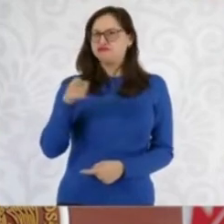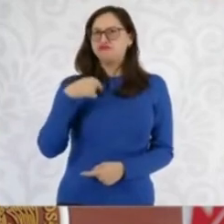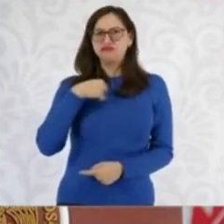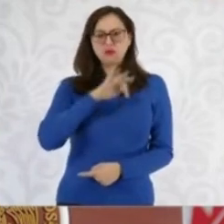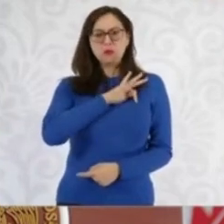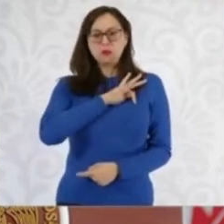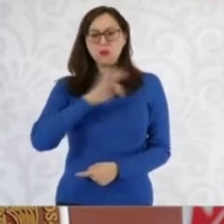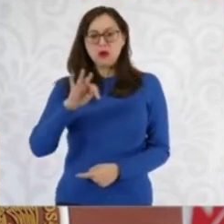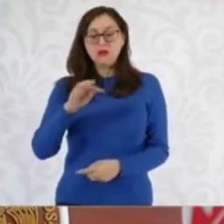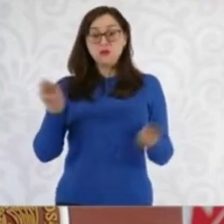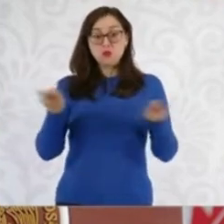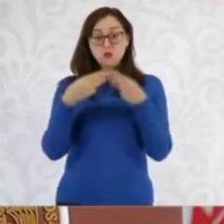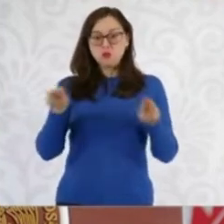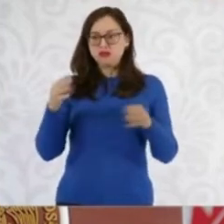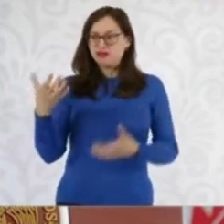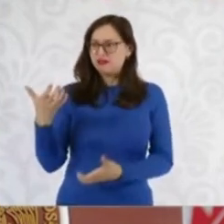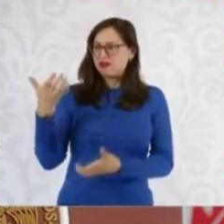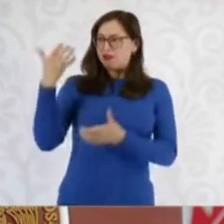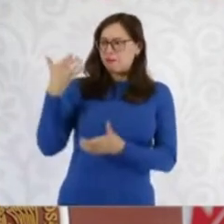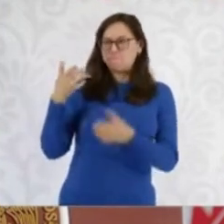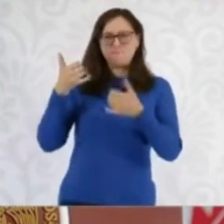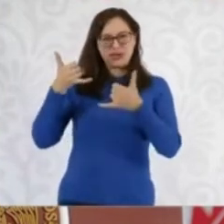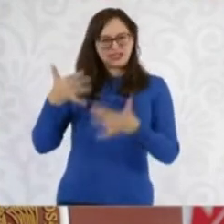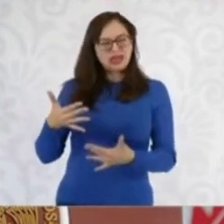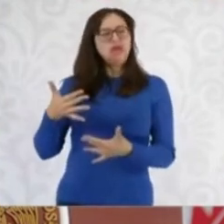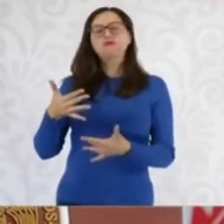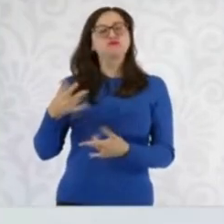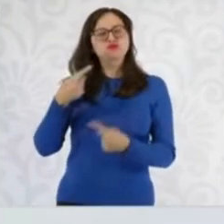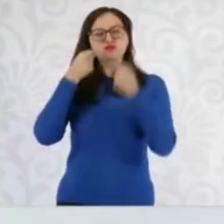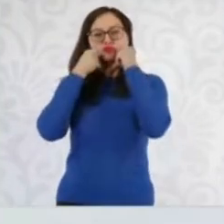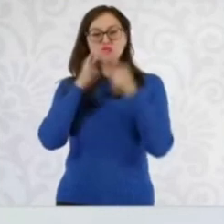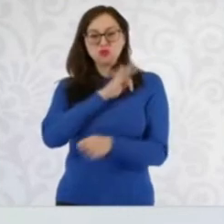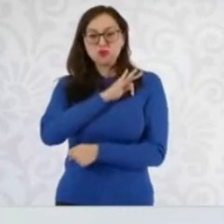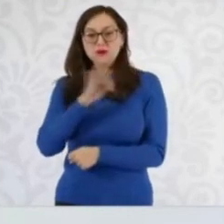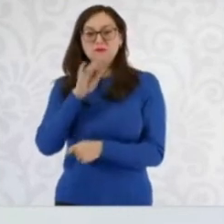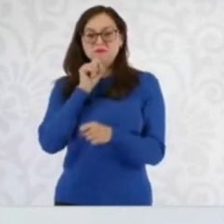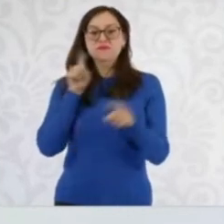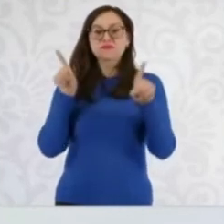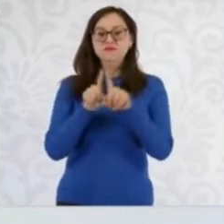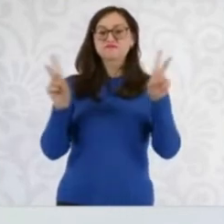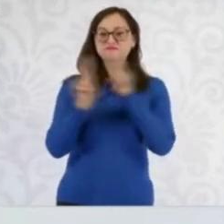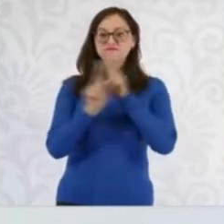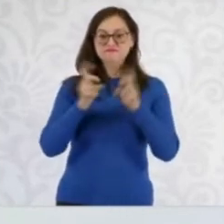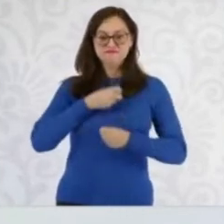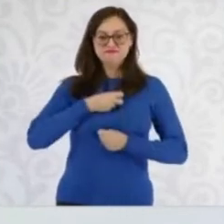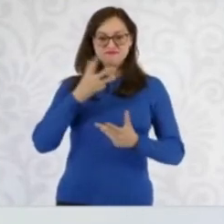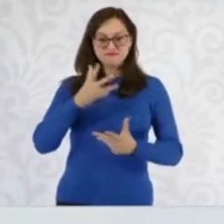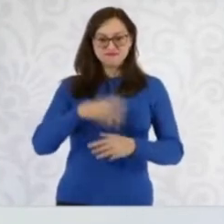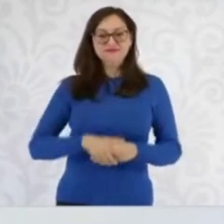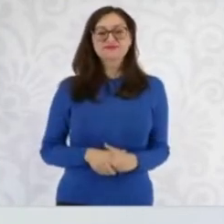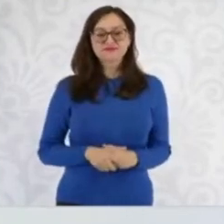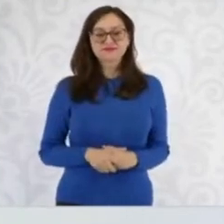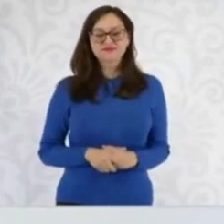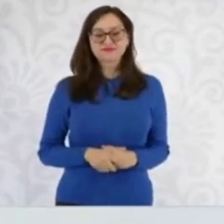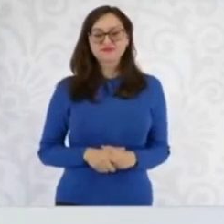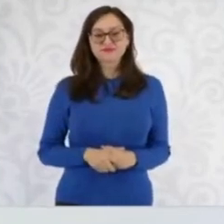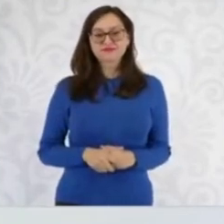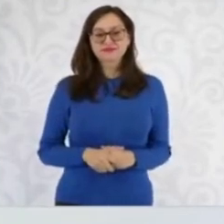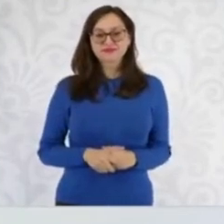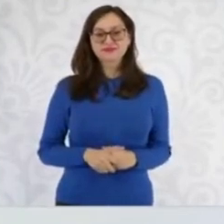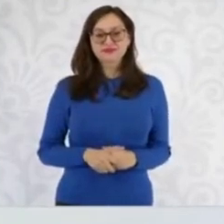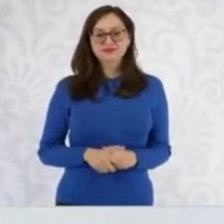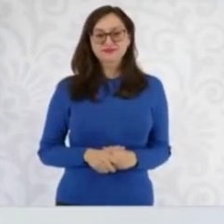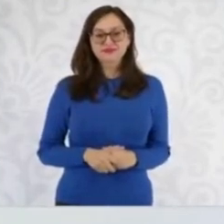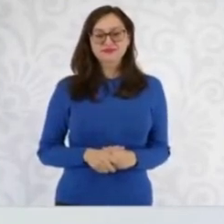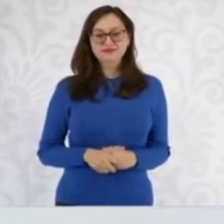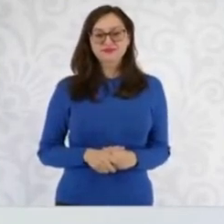instrumentos pesados musicales hasta florecer en el viento con hermosas sinfonías. Viernes, Mayam Haití Suave Patria,